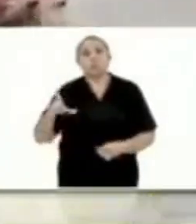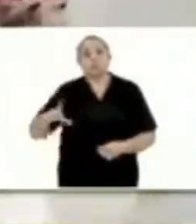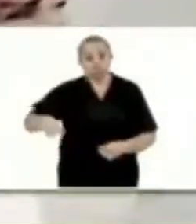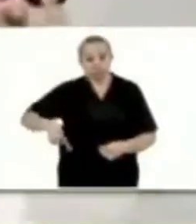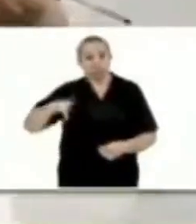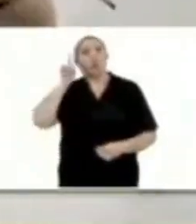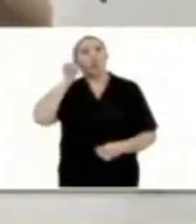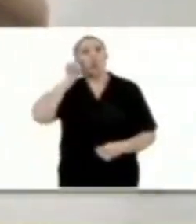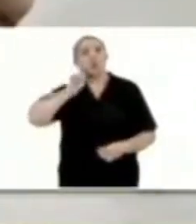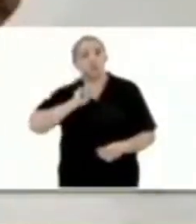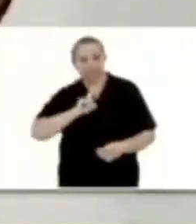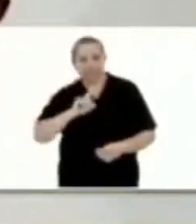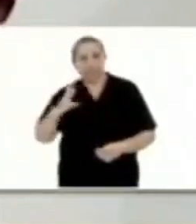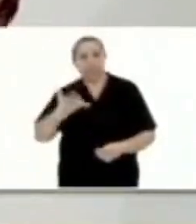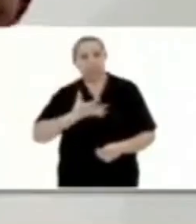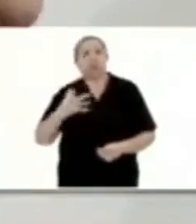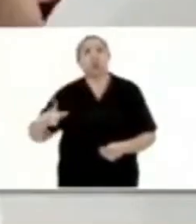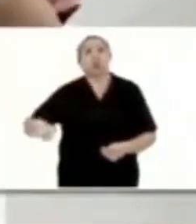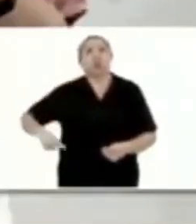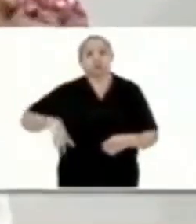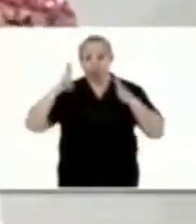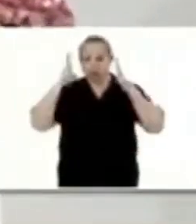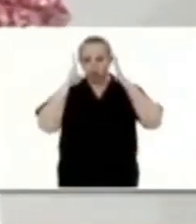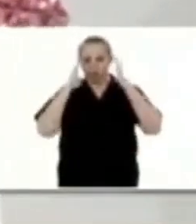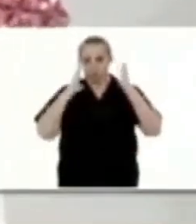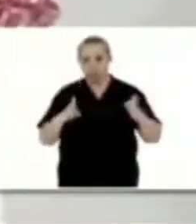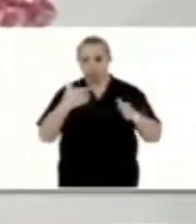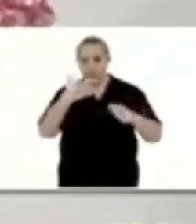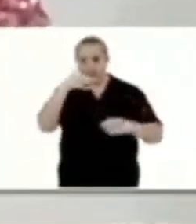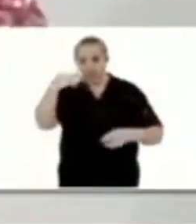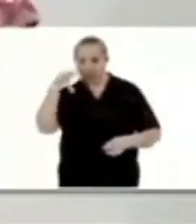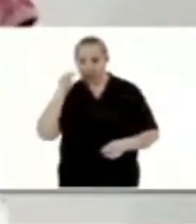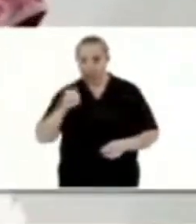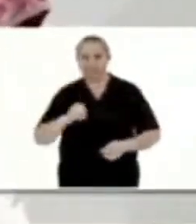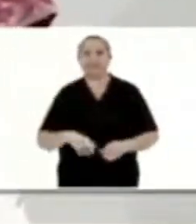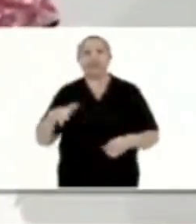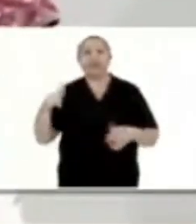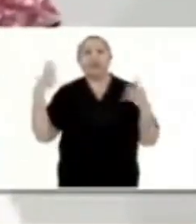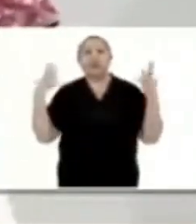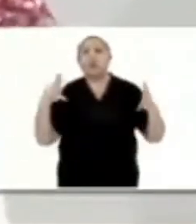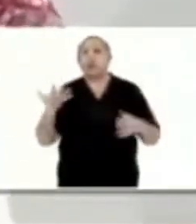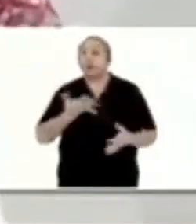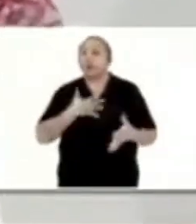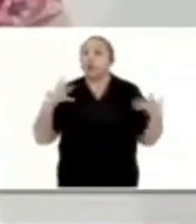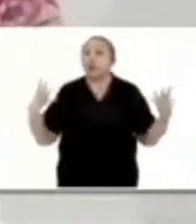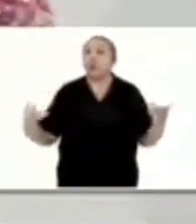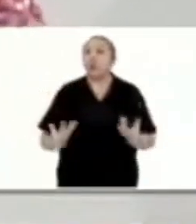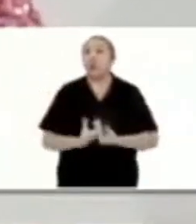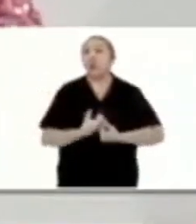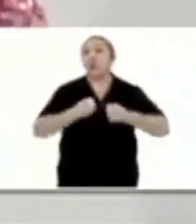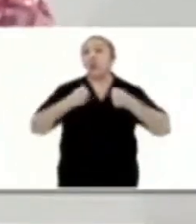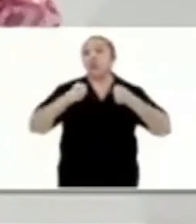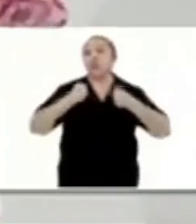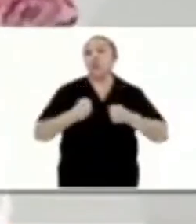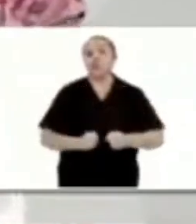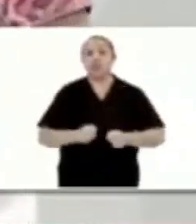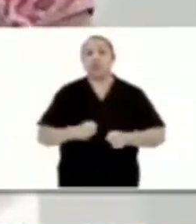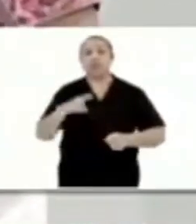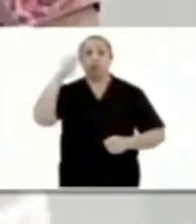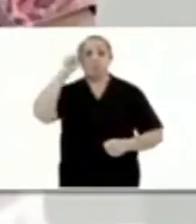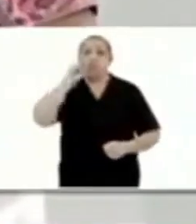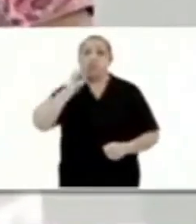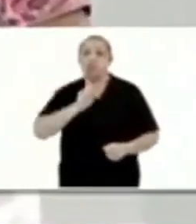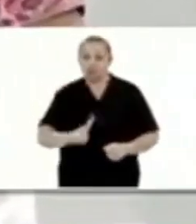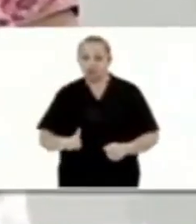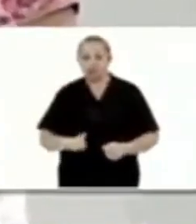una mujer y tenga un gobierno con enfoque de género, cuando tomemos el poder las mujeres